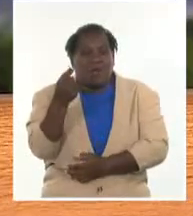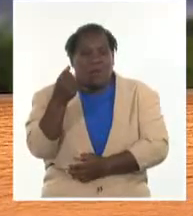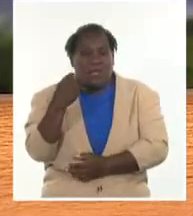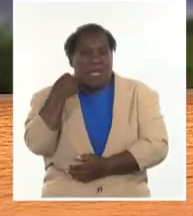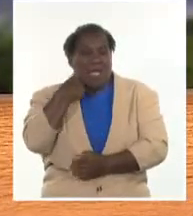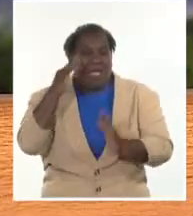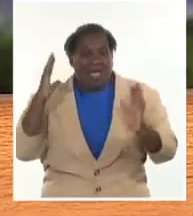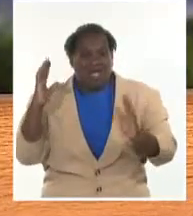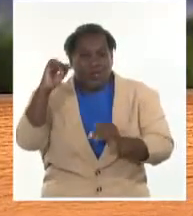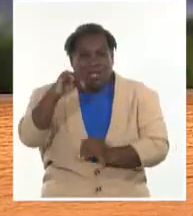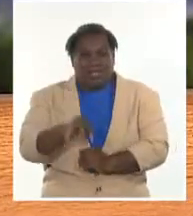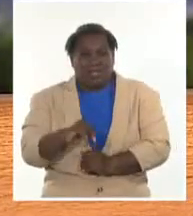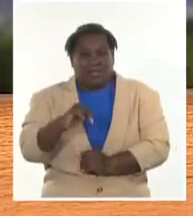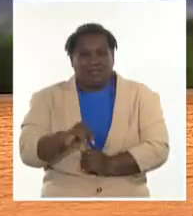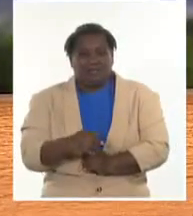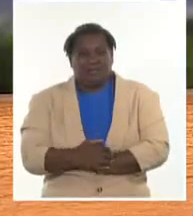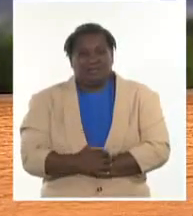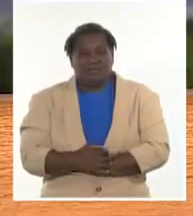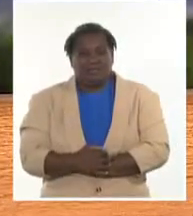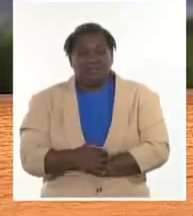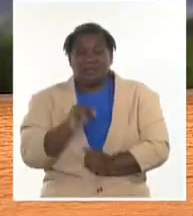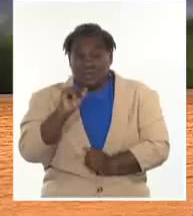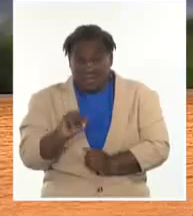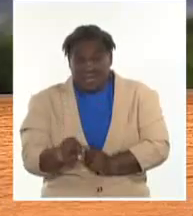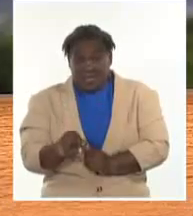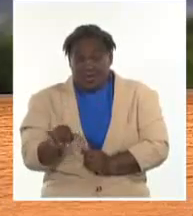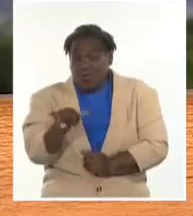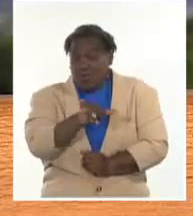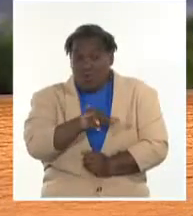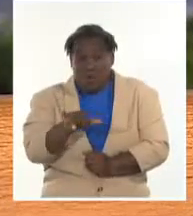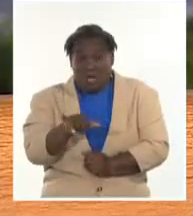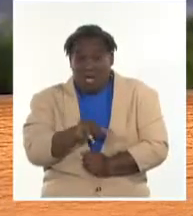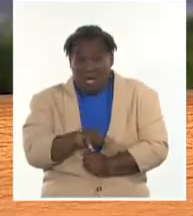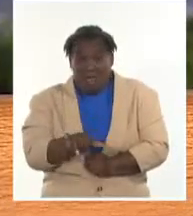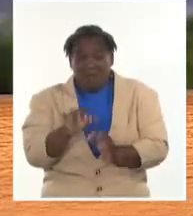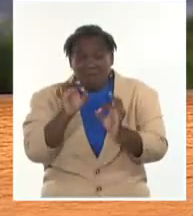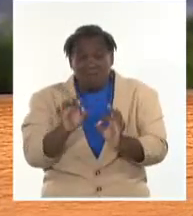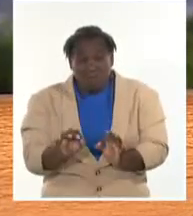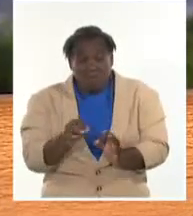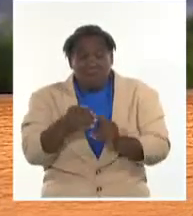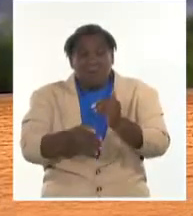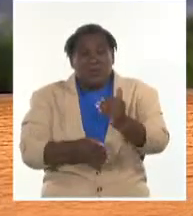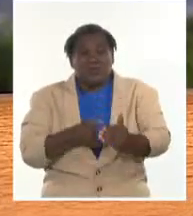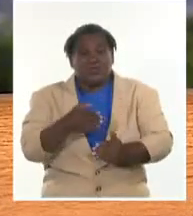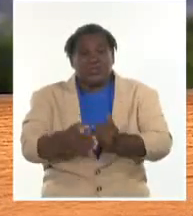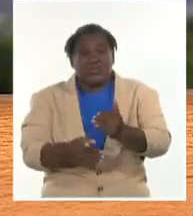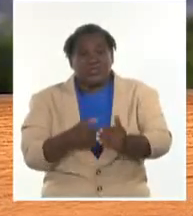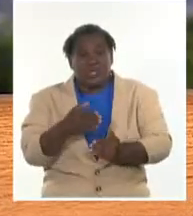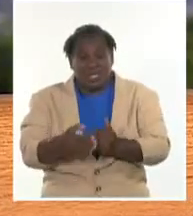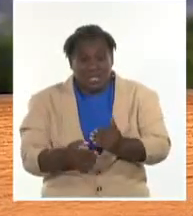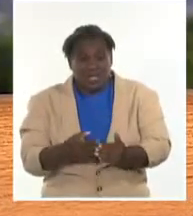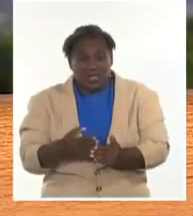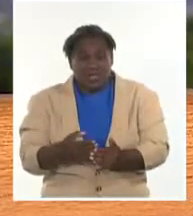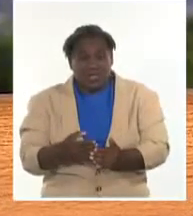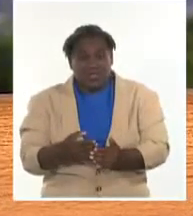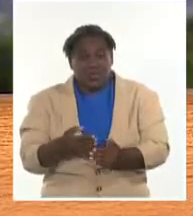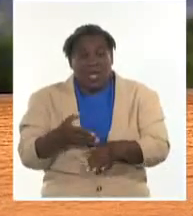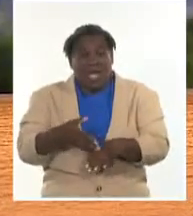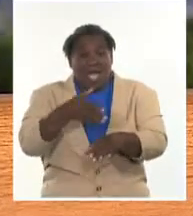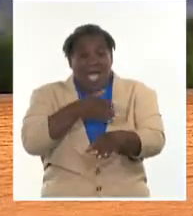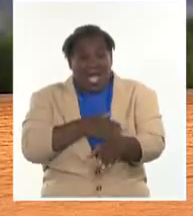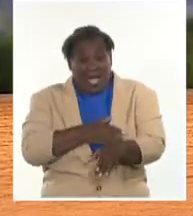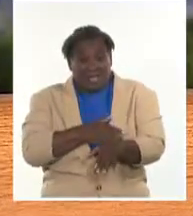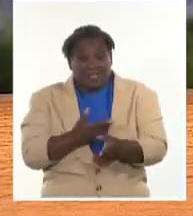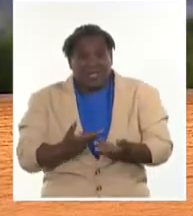2024, que coincide con el proceso orgánico al 22º Congreso de